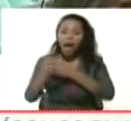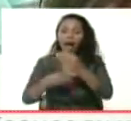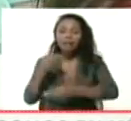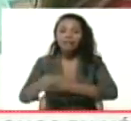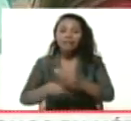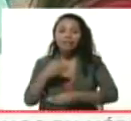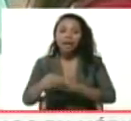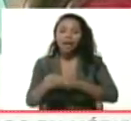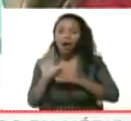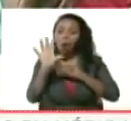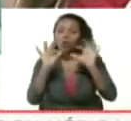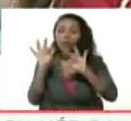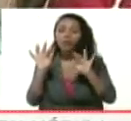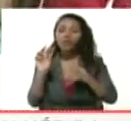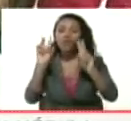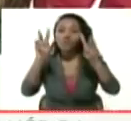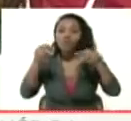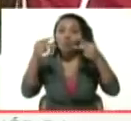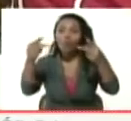de escoger nuevas